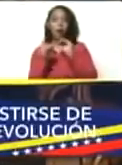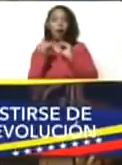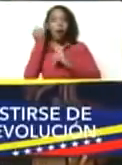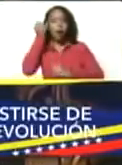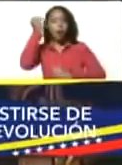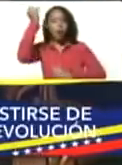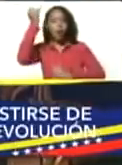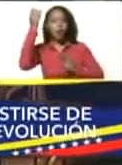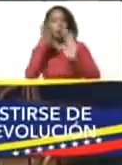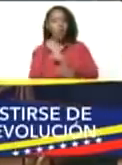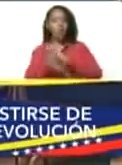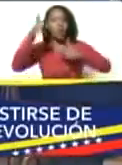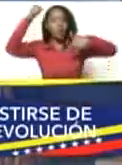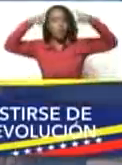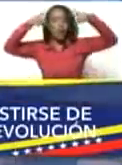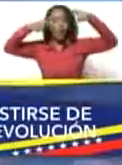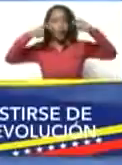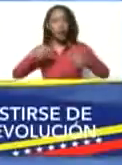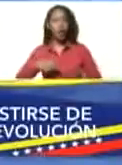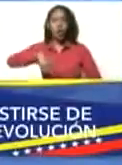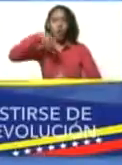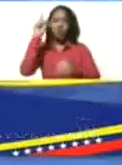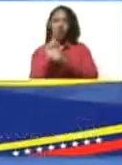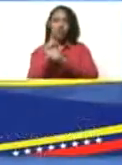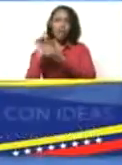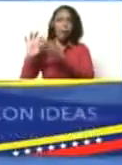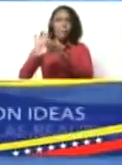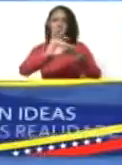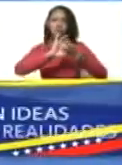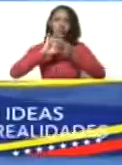creadora y chavista, unitaria,